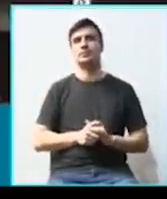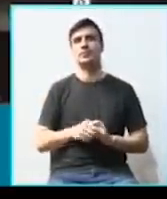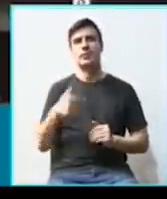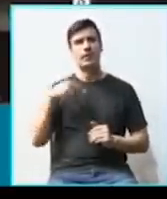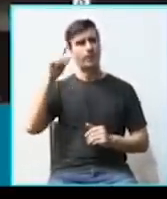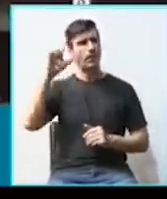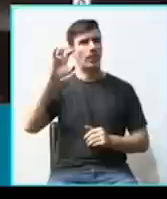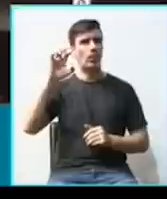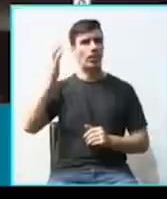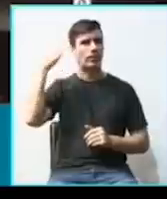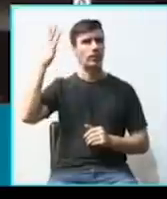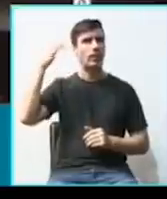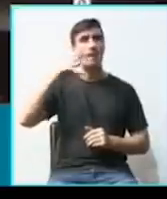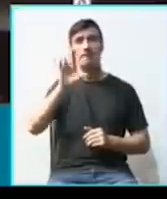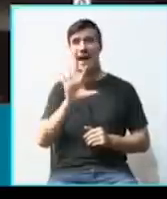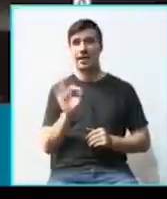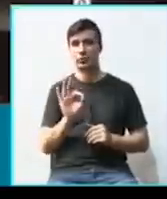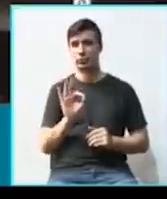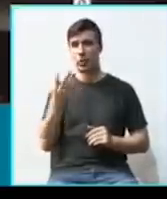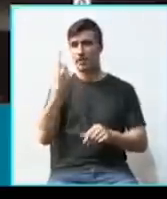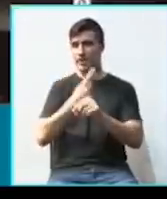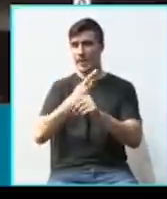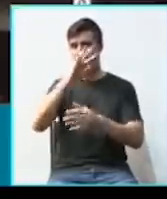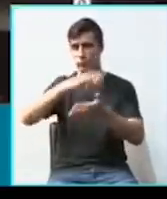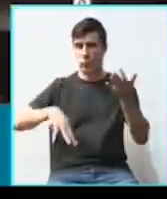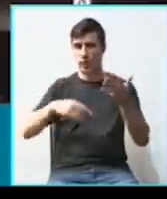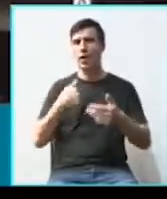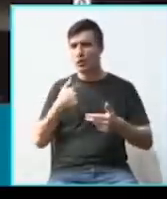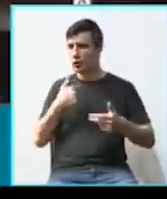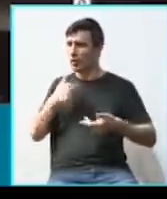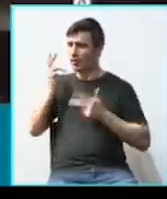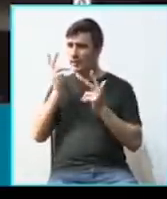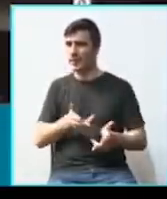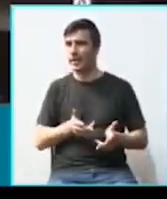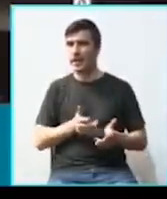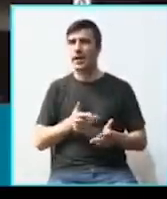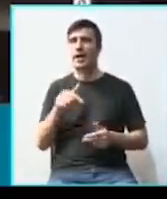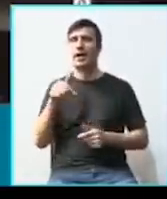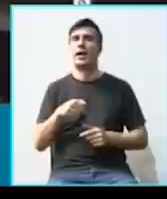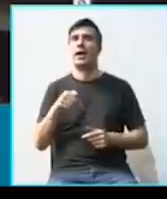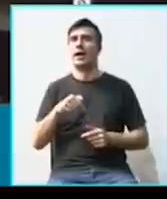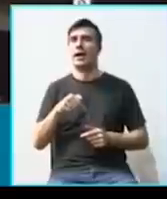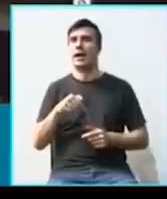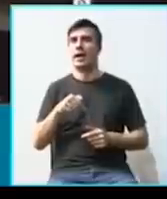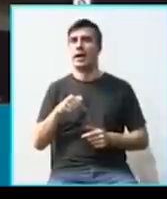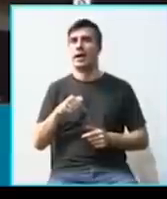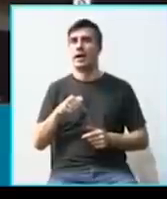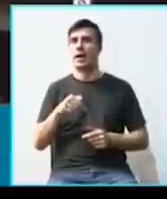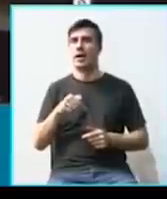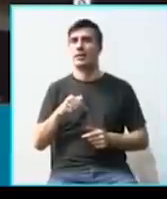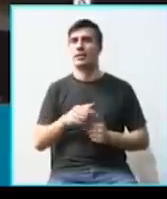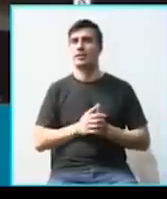recuerdo que cuando se trató en marzo esto, en un momento dije, si el dólar llega a 60, olvídense de las rejas.